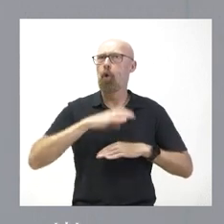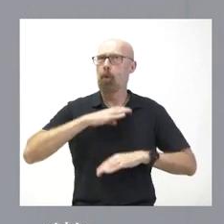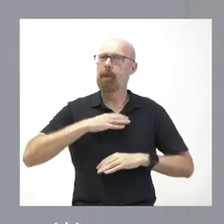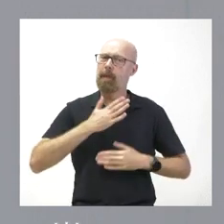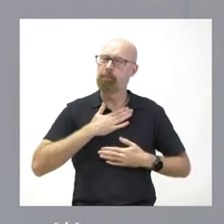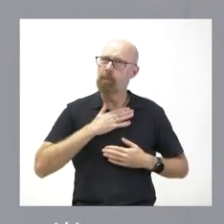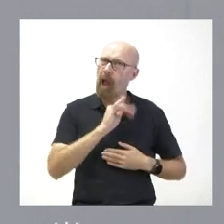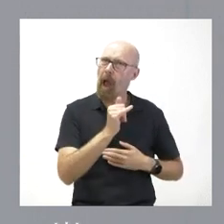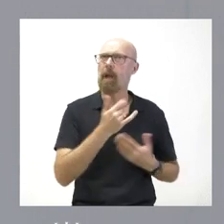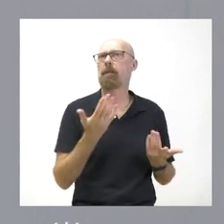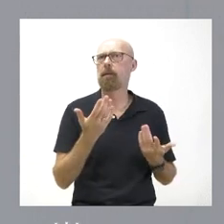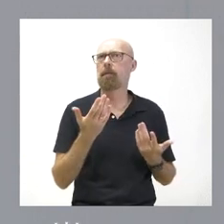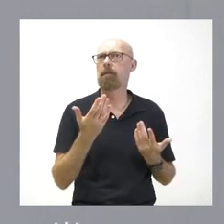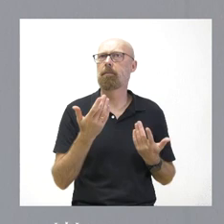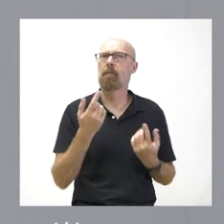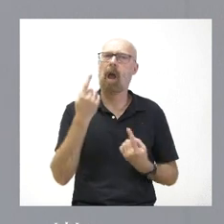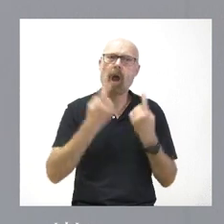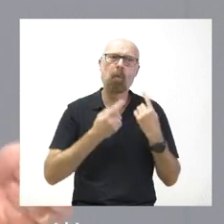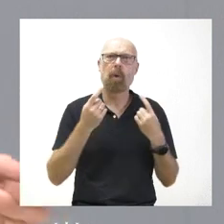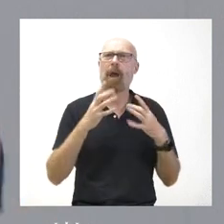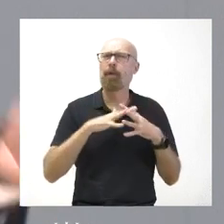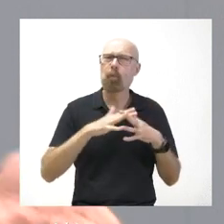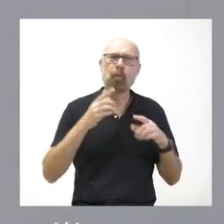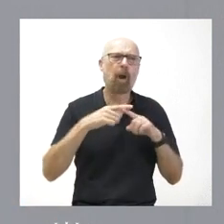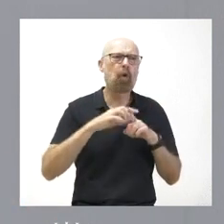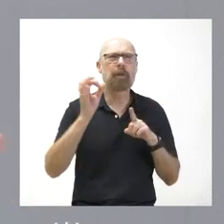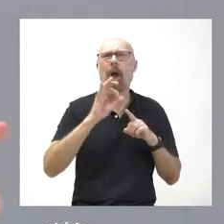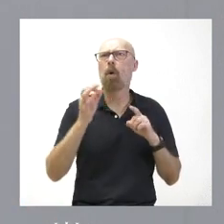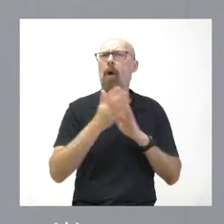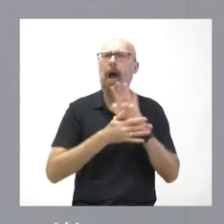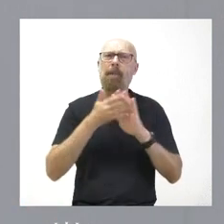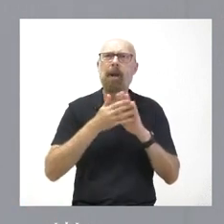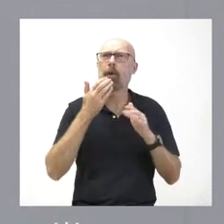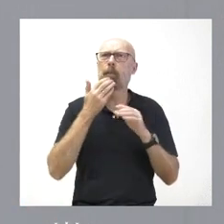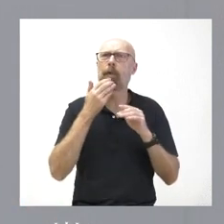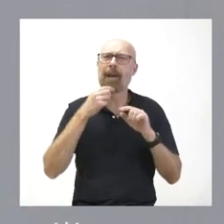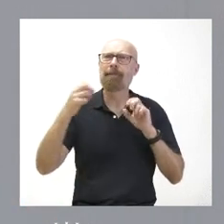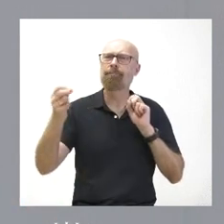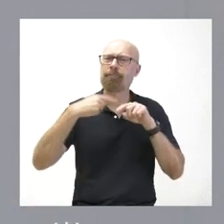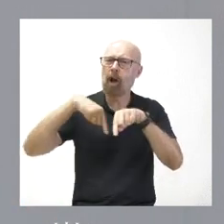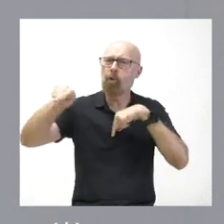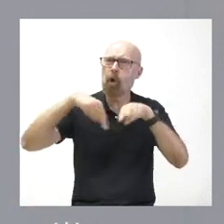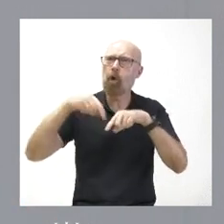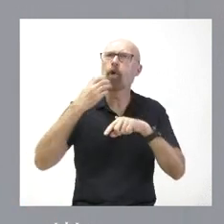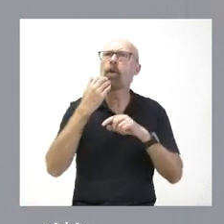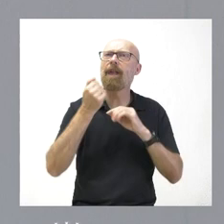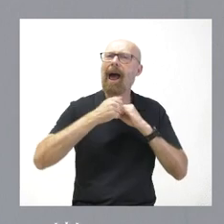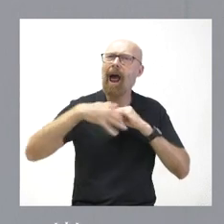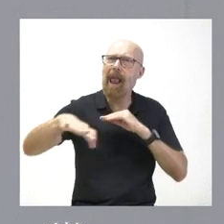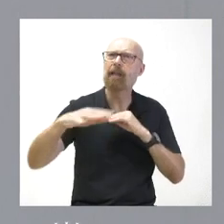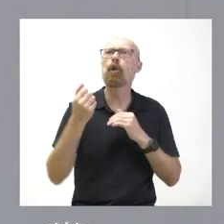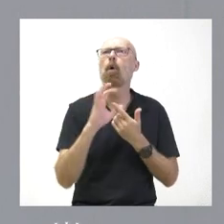lógicamente nosotros demandamos o pedimos o solicitar hablar del corredor Atlántico que quizá no es propio de otra comunidad Autónoma como es